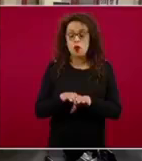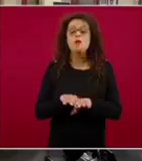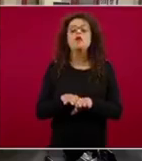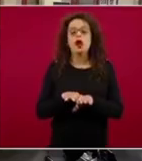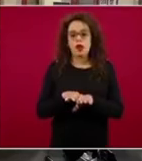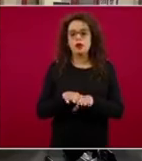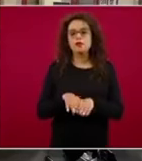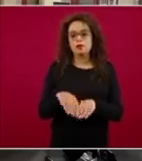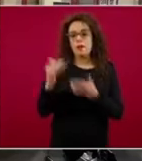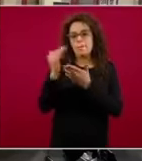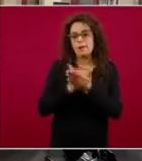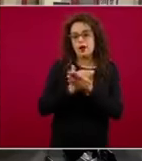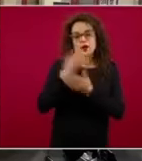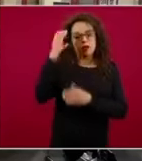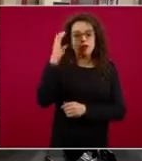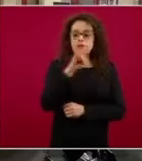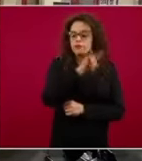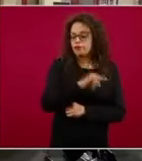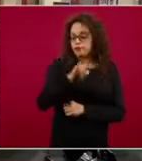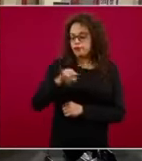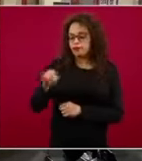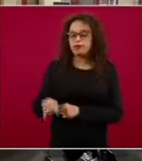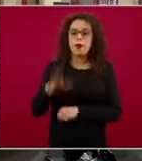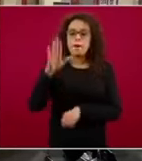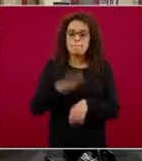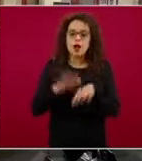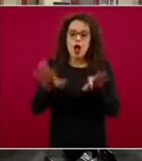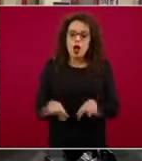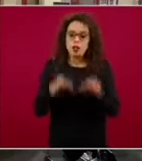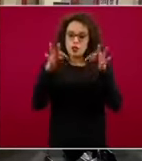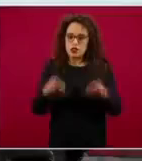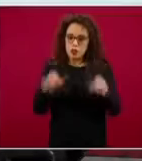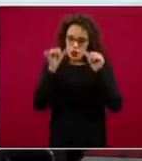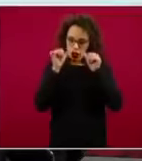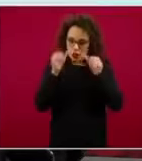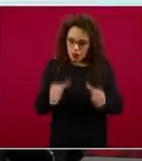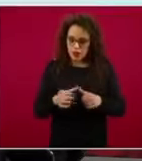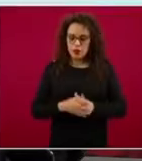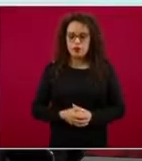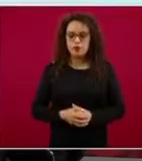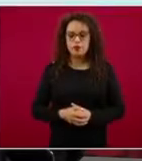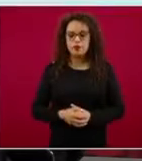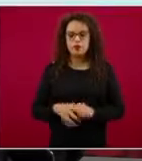menores camas y que sea mucho más eficiente. En total nosotros teníamos